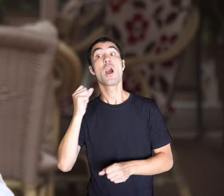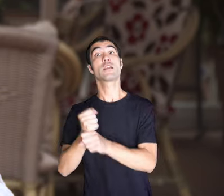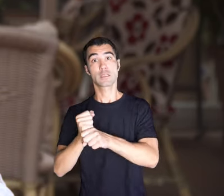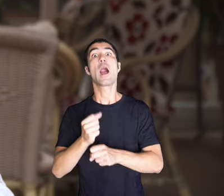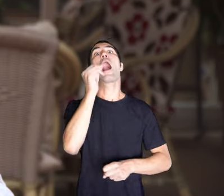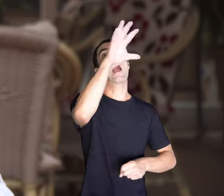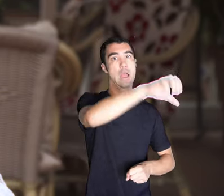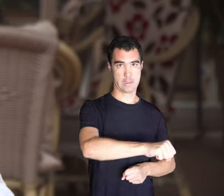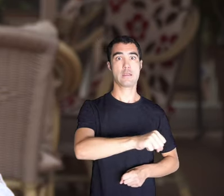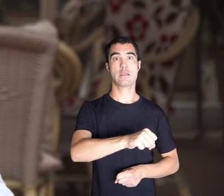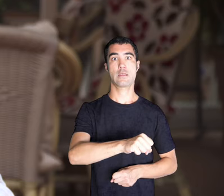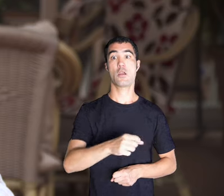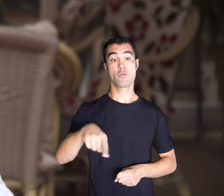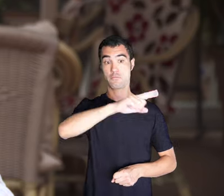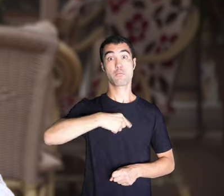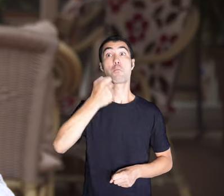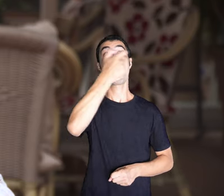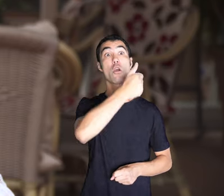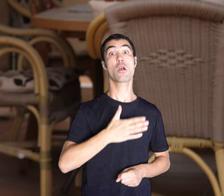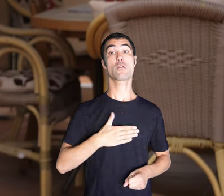Bien pocos habían podido tener su propia casa.